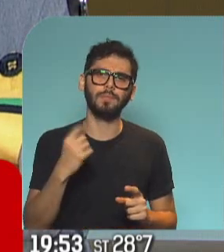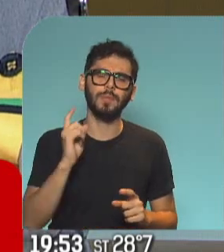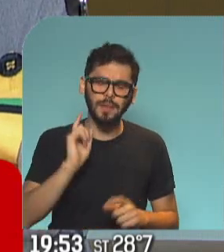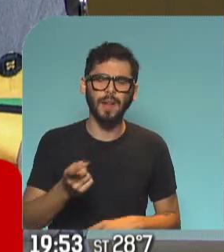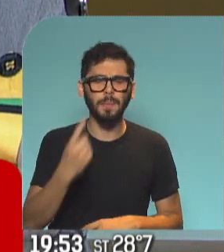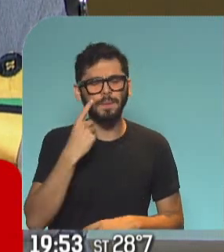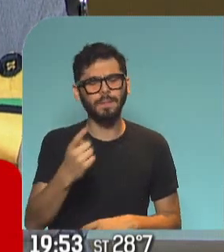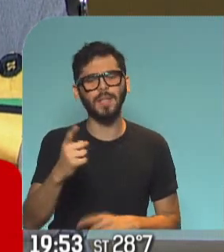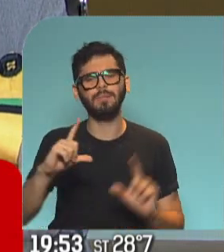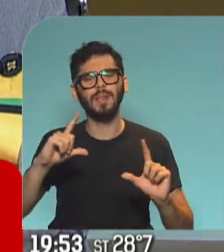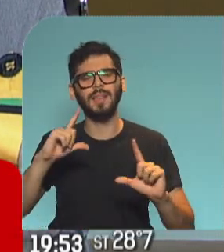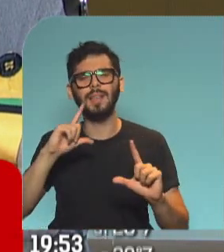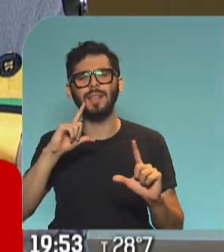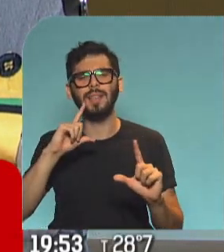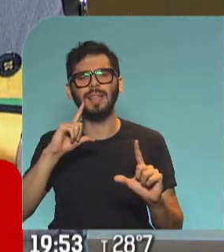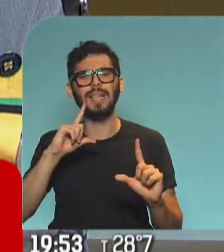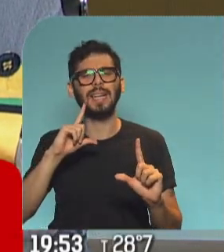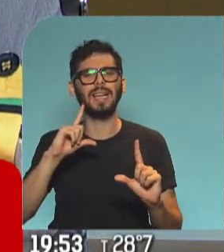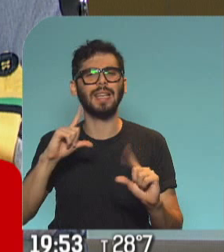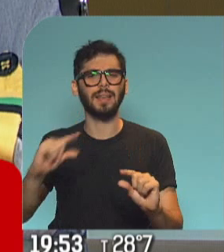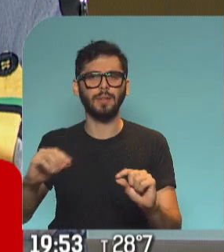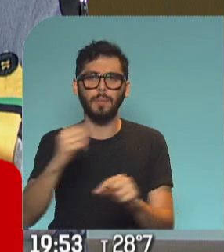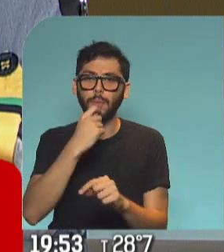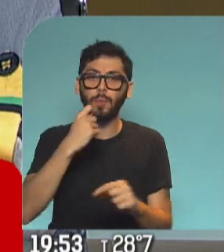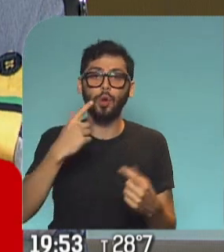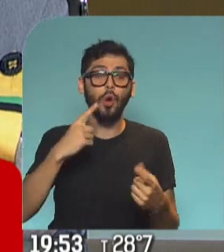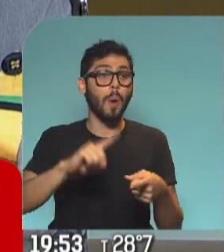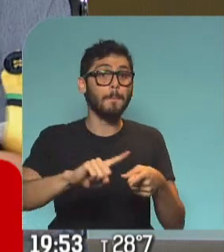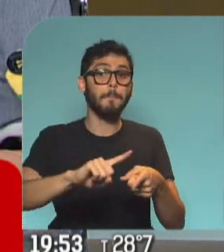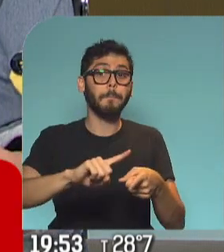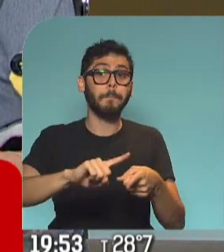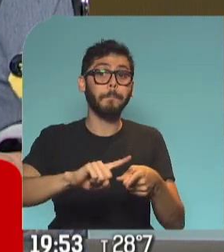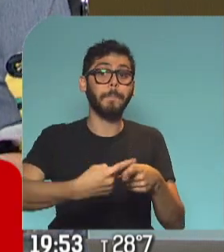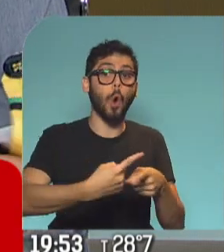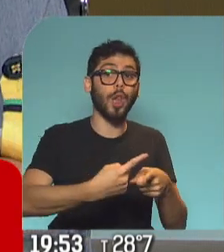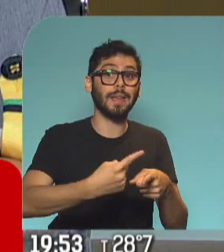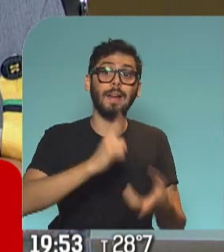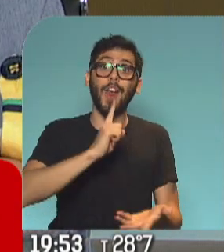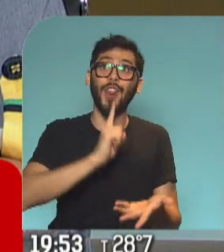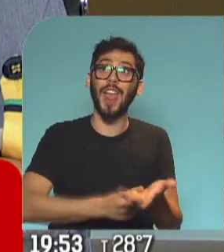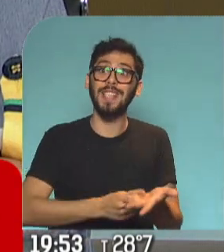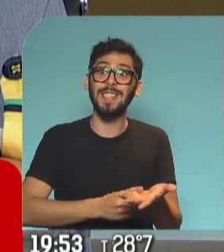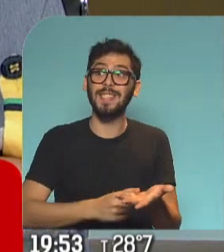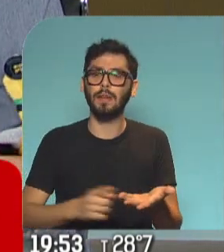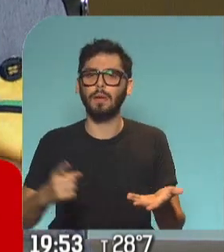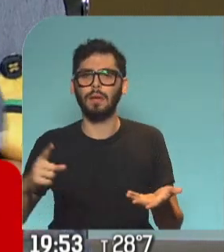a la supuesta judicialización de decisiones políticas que no entrañarían delito, en este caso